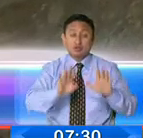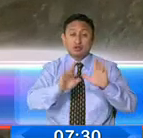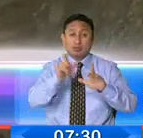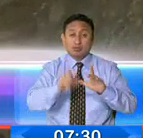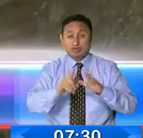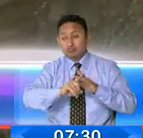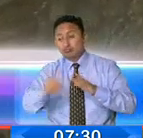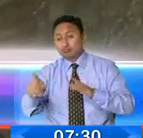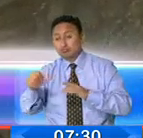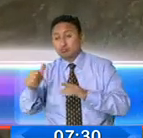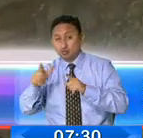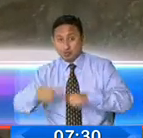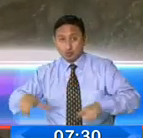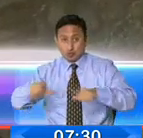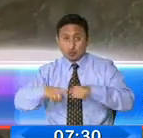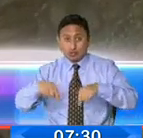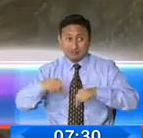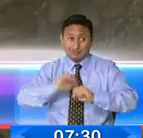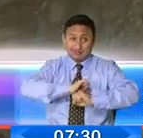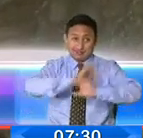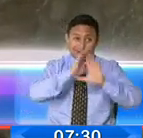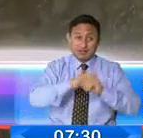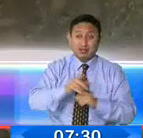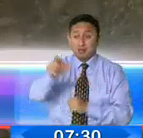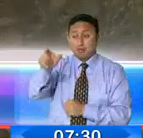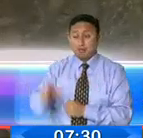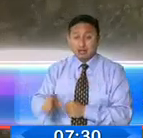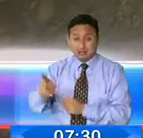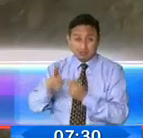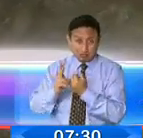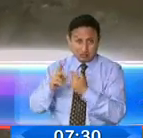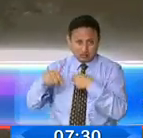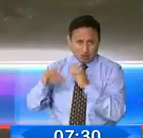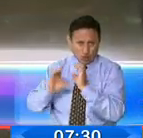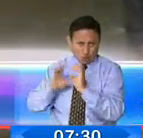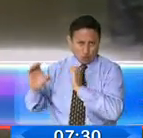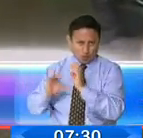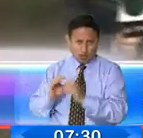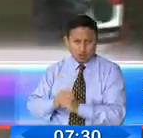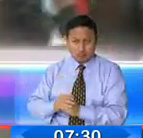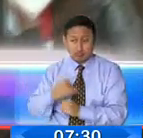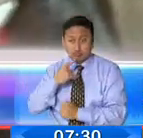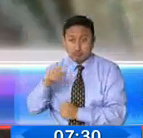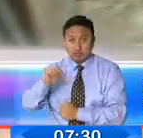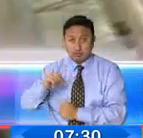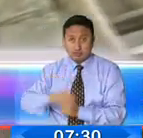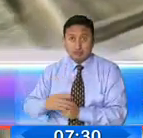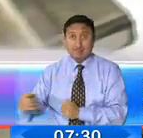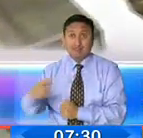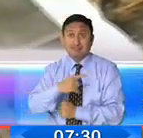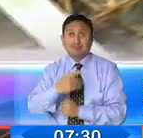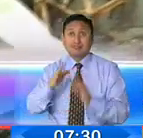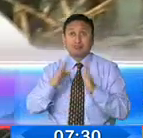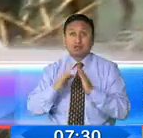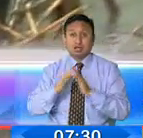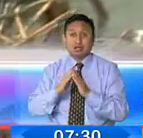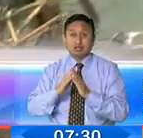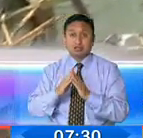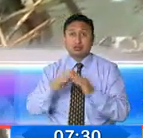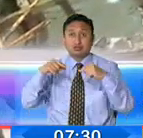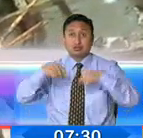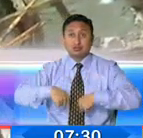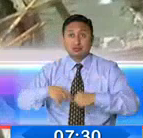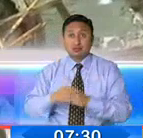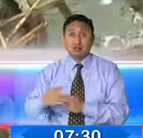fueron evacuadas. Ustedes ven, y hablábamos en la mañana con una de las vecinas de la comunidad y nos decía que esta era su casa y tuvo que romper